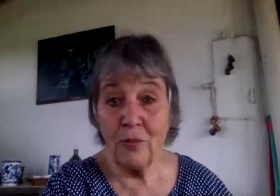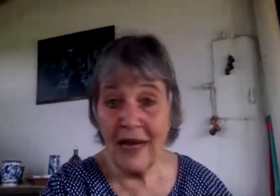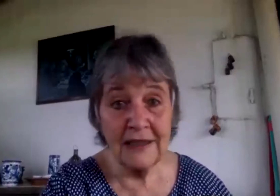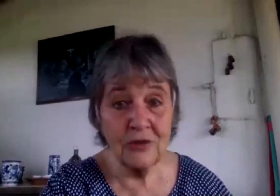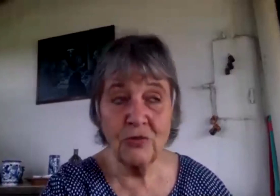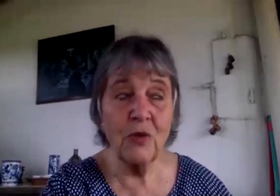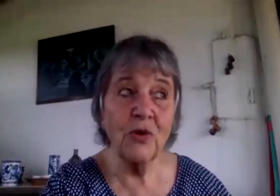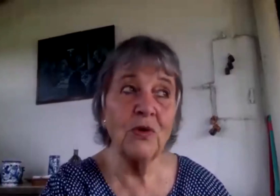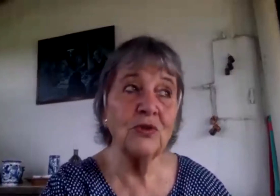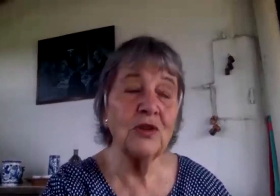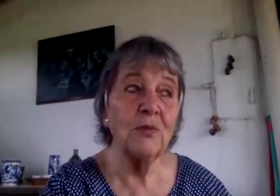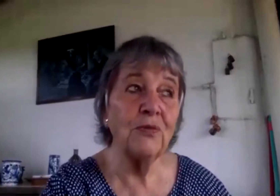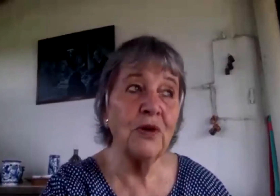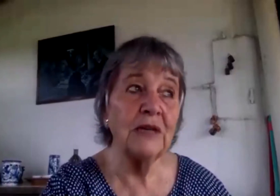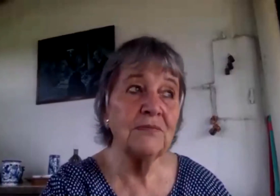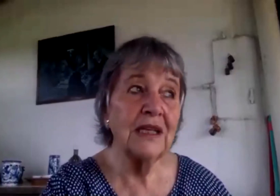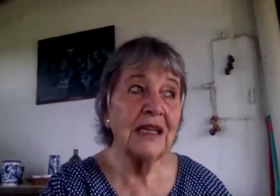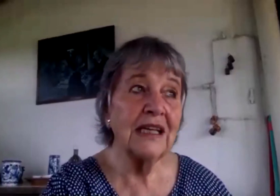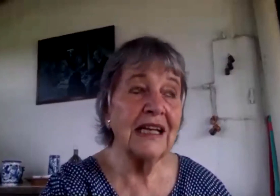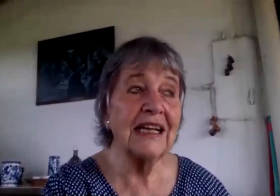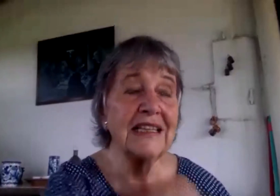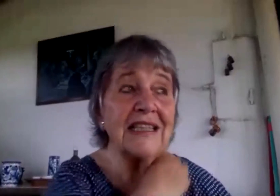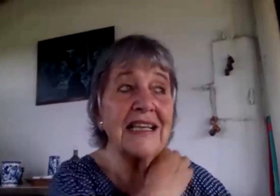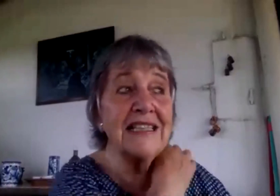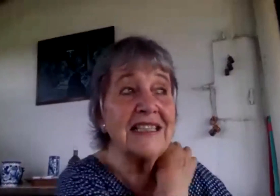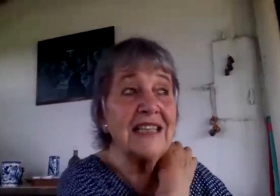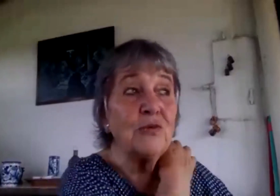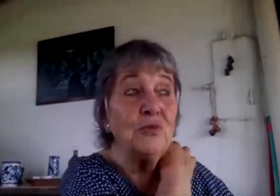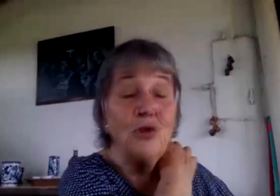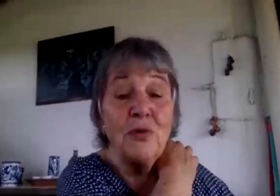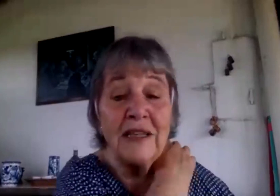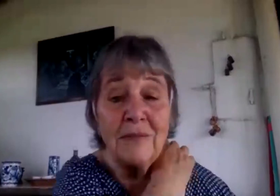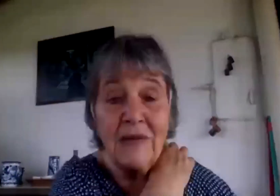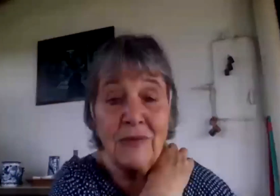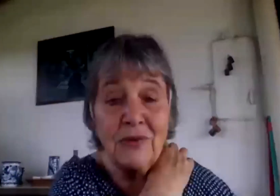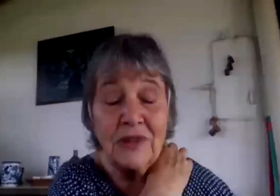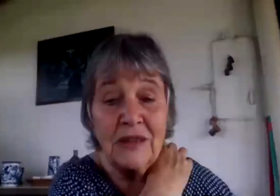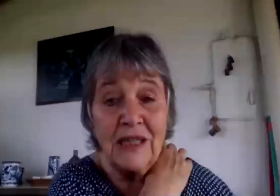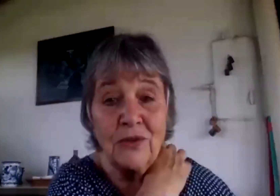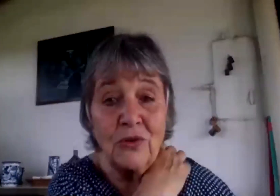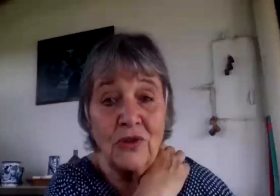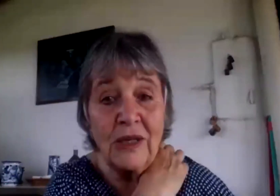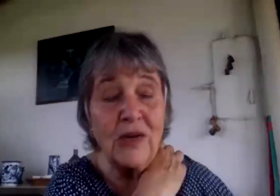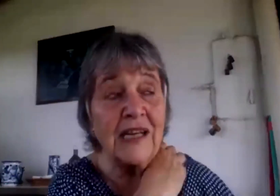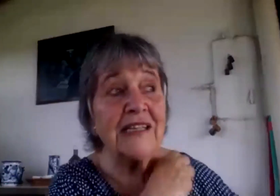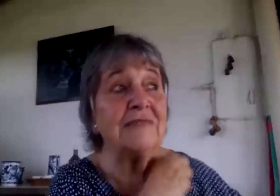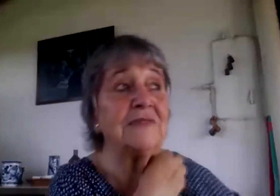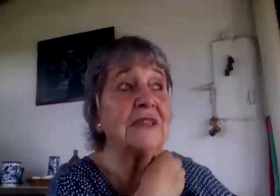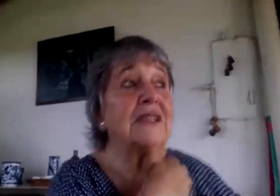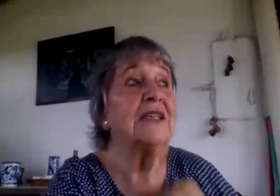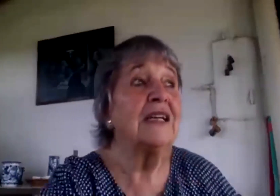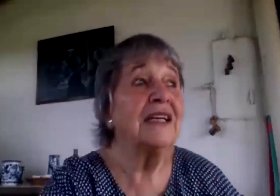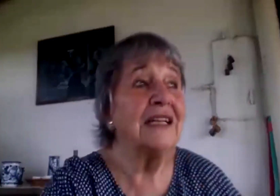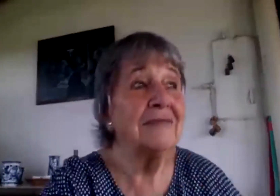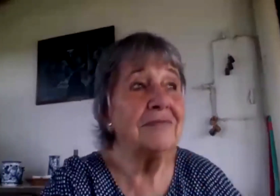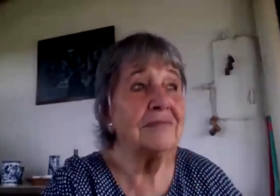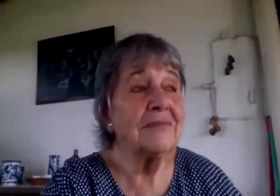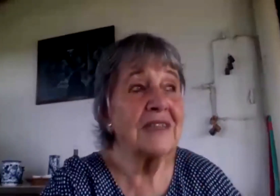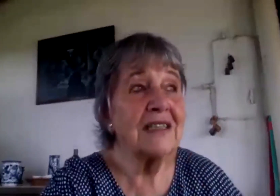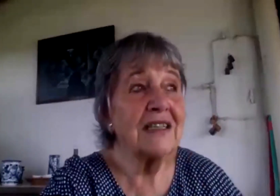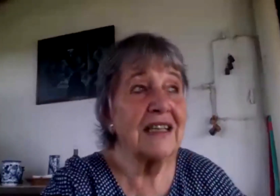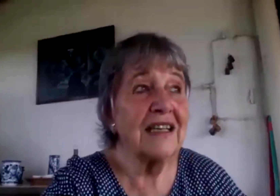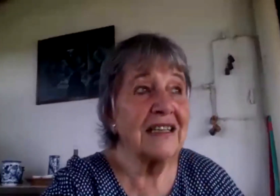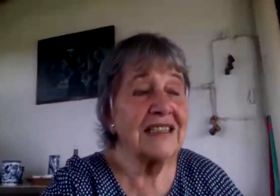entero o más, yo no me acuerdo cuánto tiempo fue, en la casa de Zhenia Dumnova y de Mario Jaunarena.